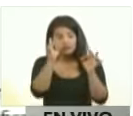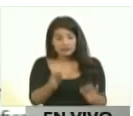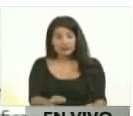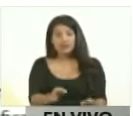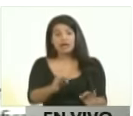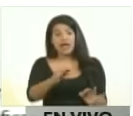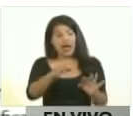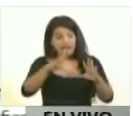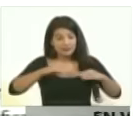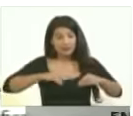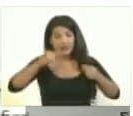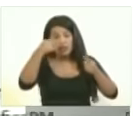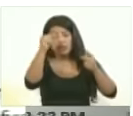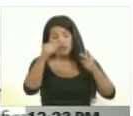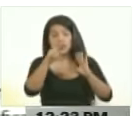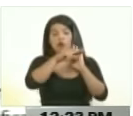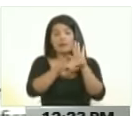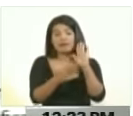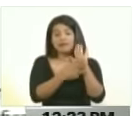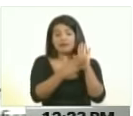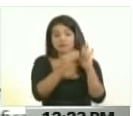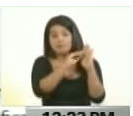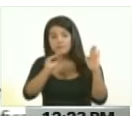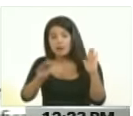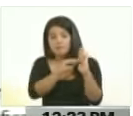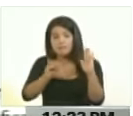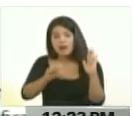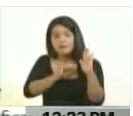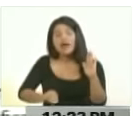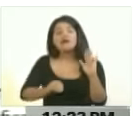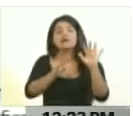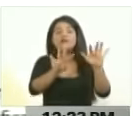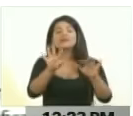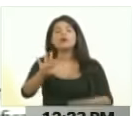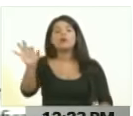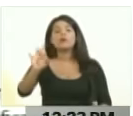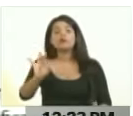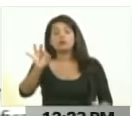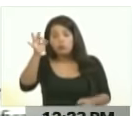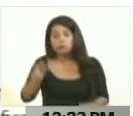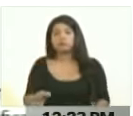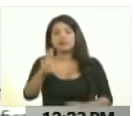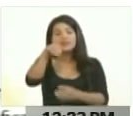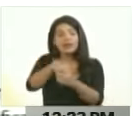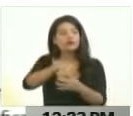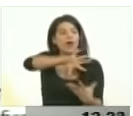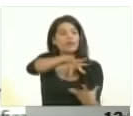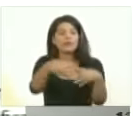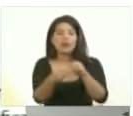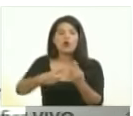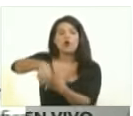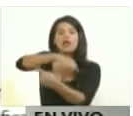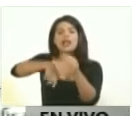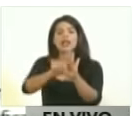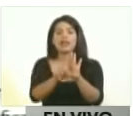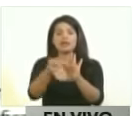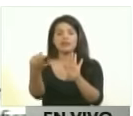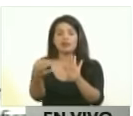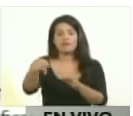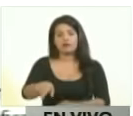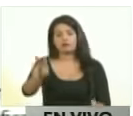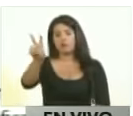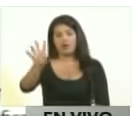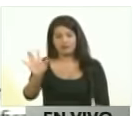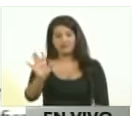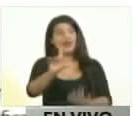el 95% del acervo normativo y la ha internalizado en nuestro país, en